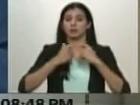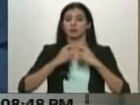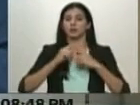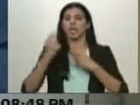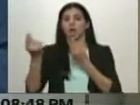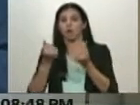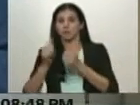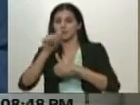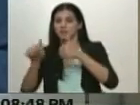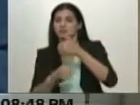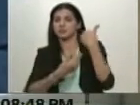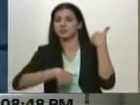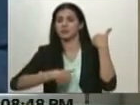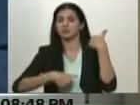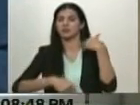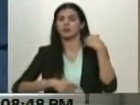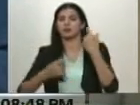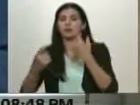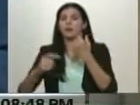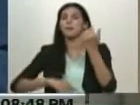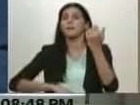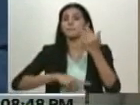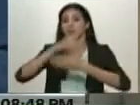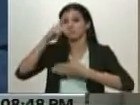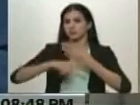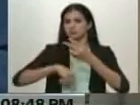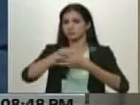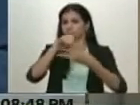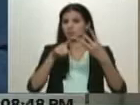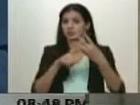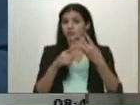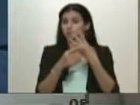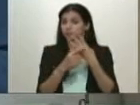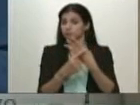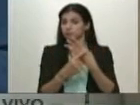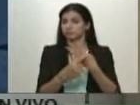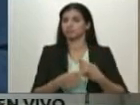el vicepresidente de Planificación. Ustedes